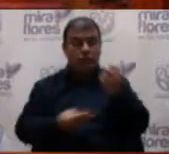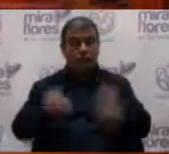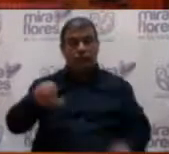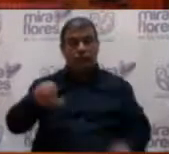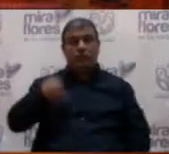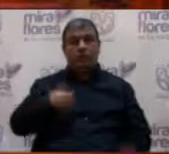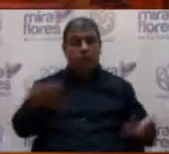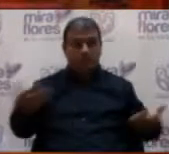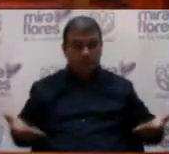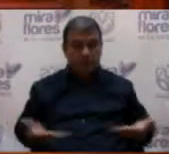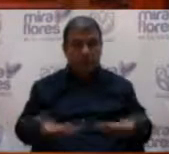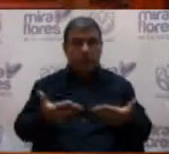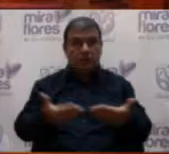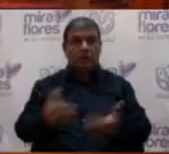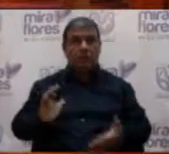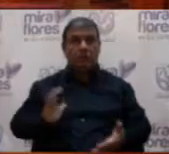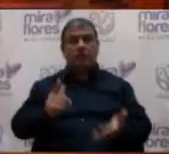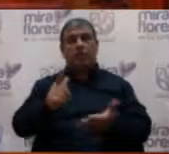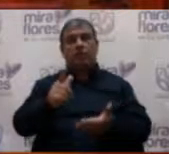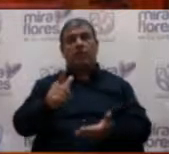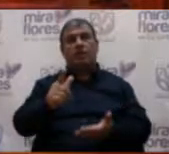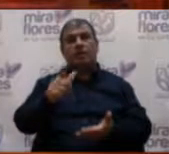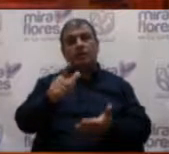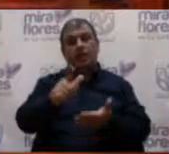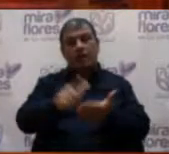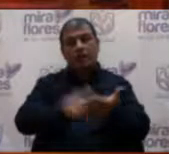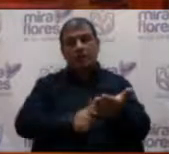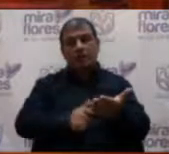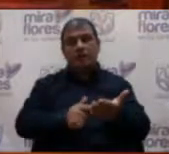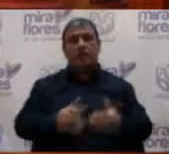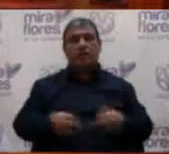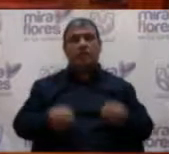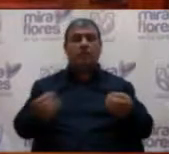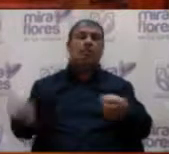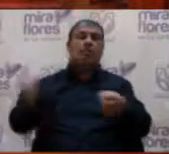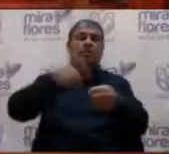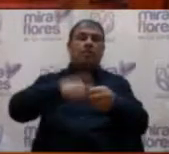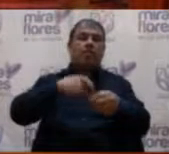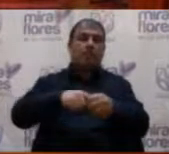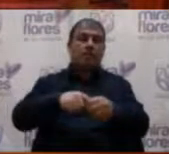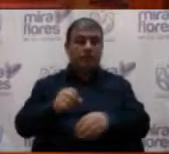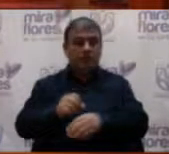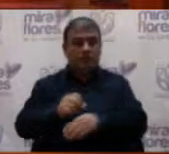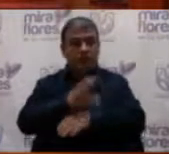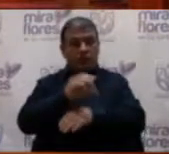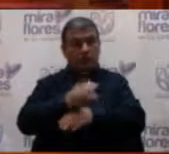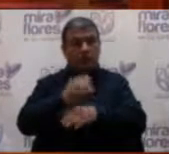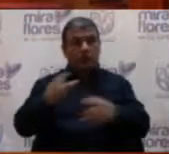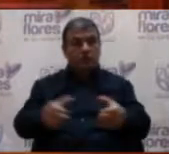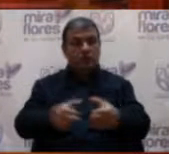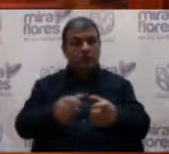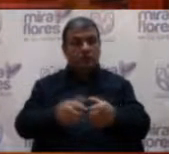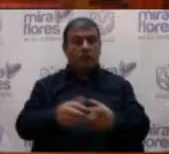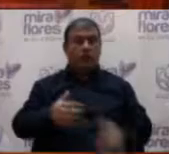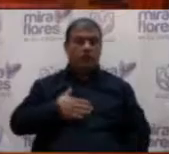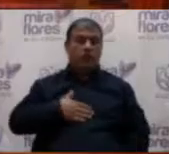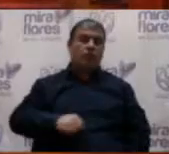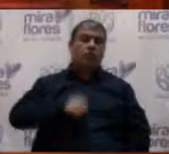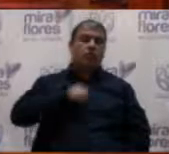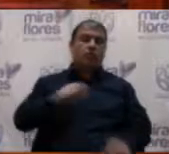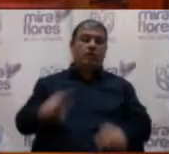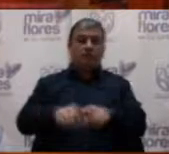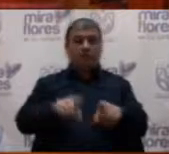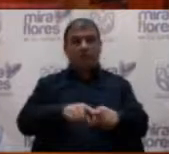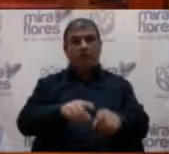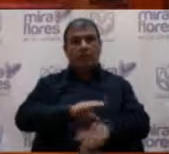jóvenes que nosotros presentamos en nuestra lista forman parte del Consejo, lo cual para mí es motivo de orgullo, y para todas